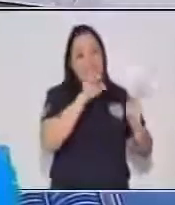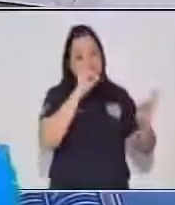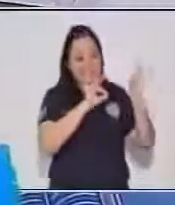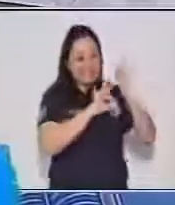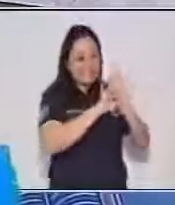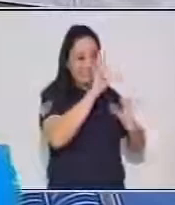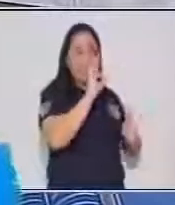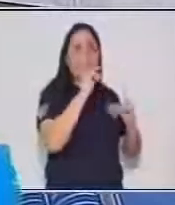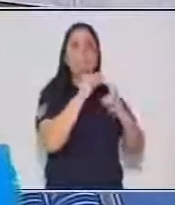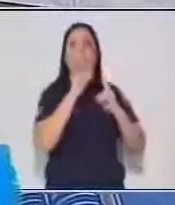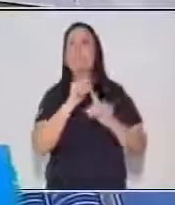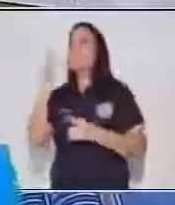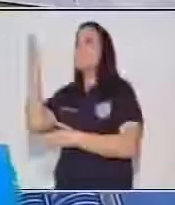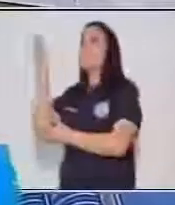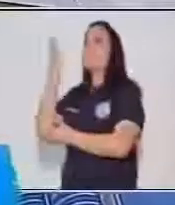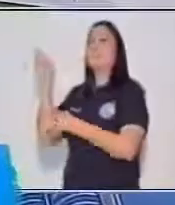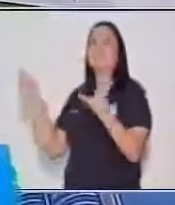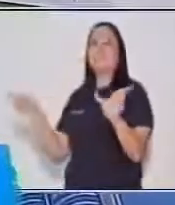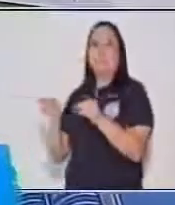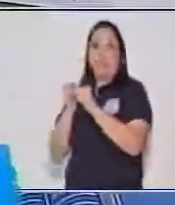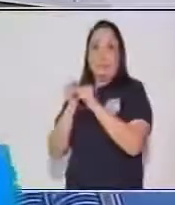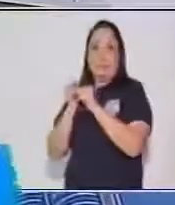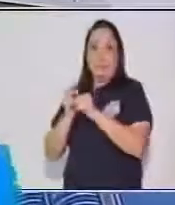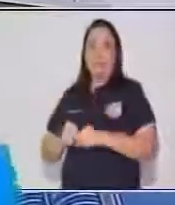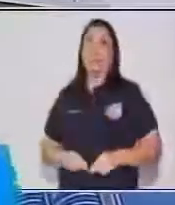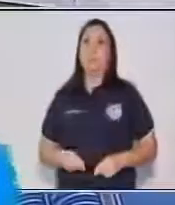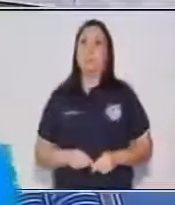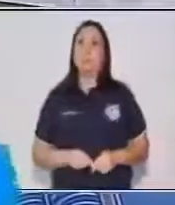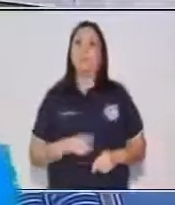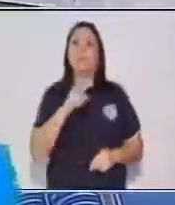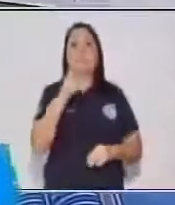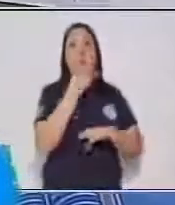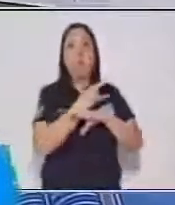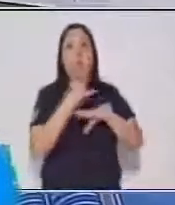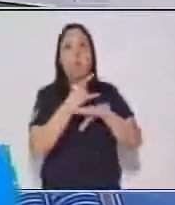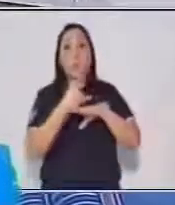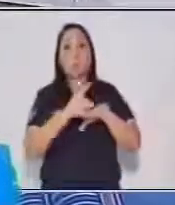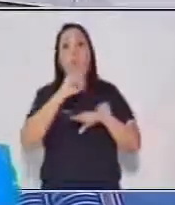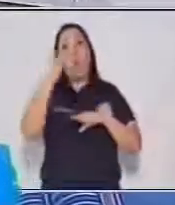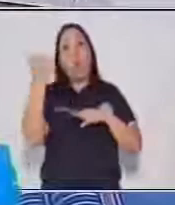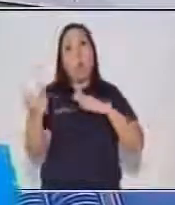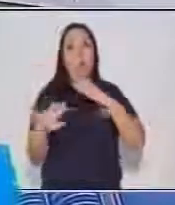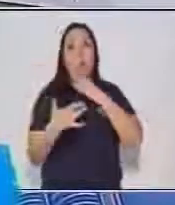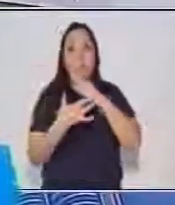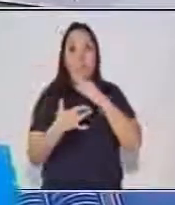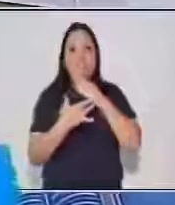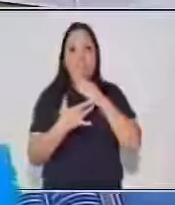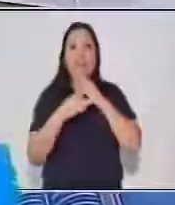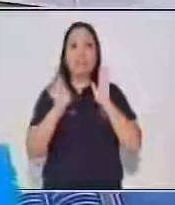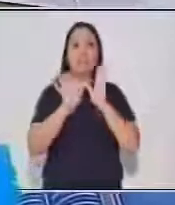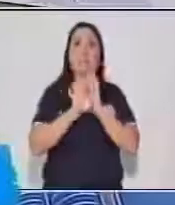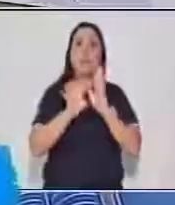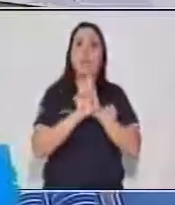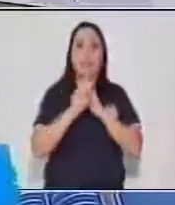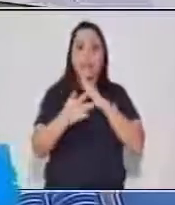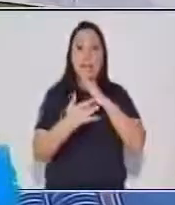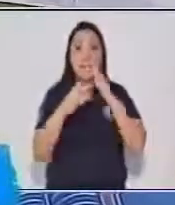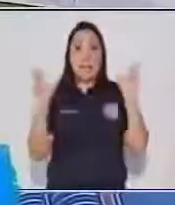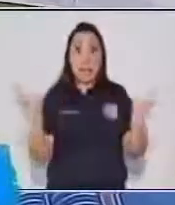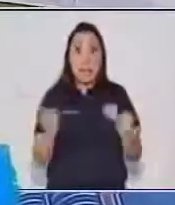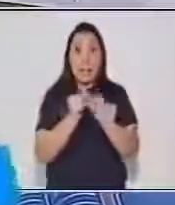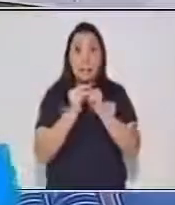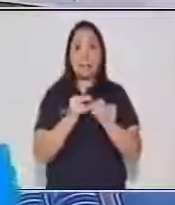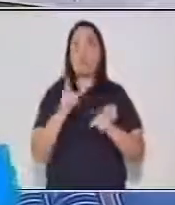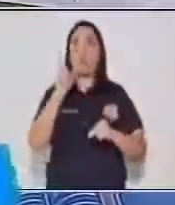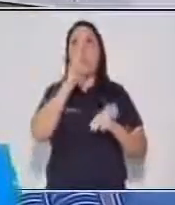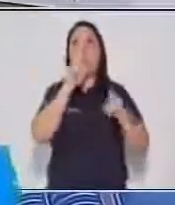explicar, sino que vas a hacer una selección. Entonces aquí debes utilizar otras técnicas como la técnica del resumen, como la